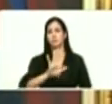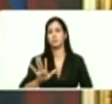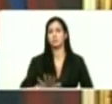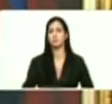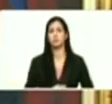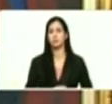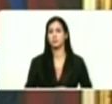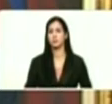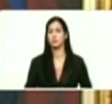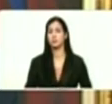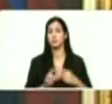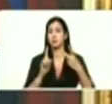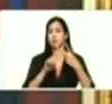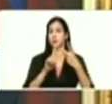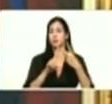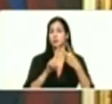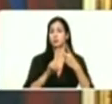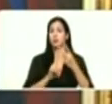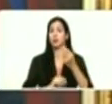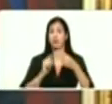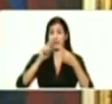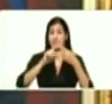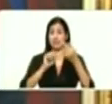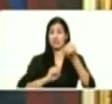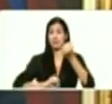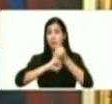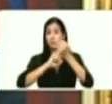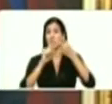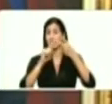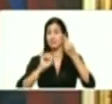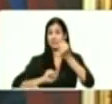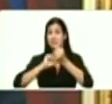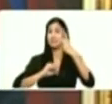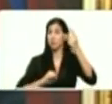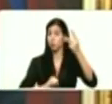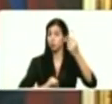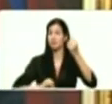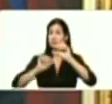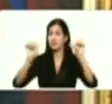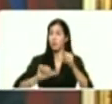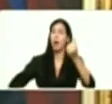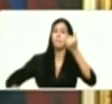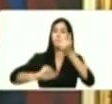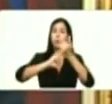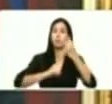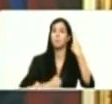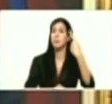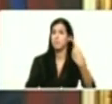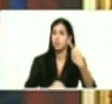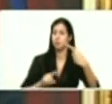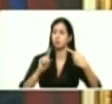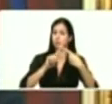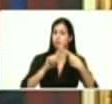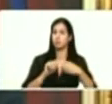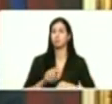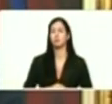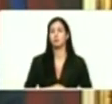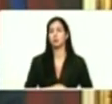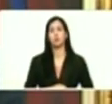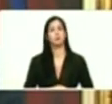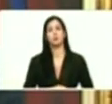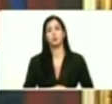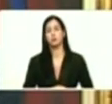segundo sistema complementario flotante que arranca en el nivel que se encuentra actualmente y bueno